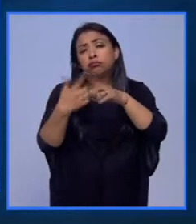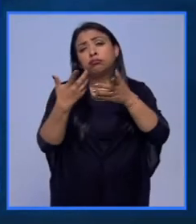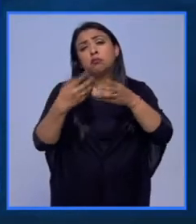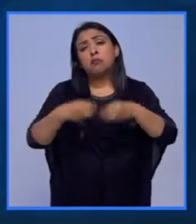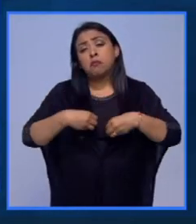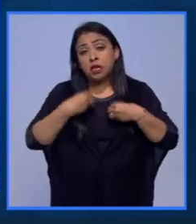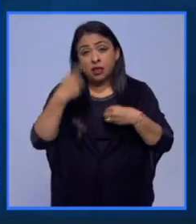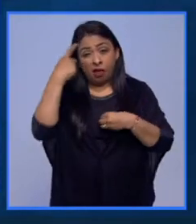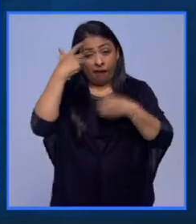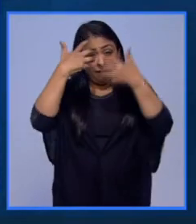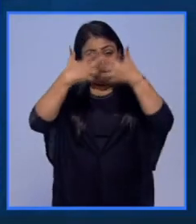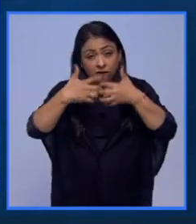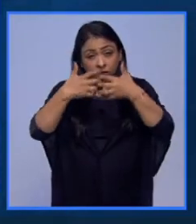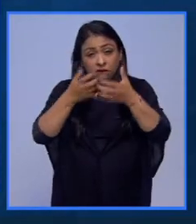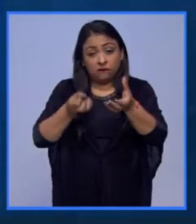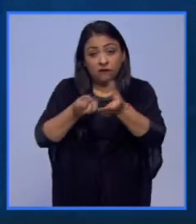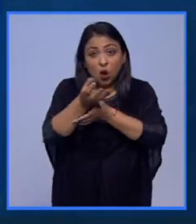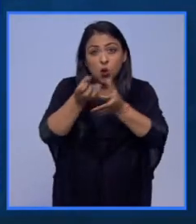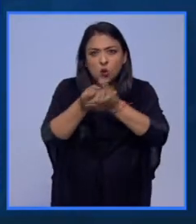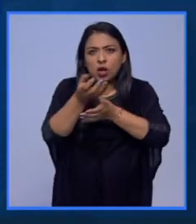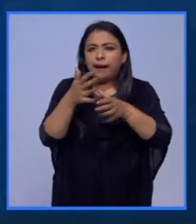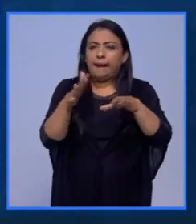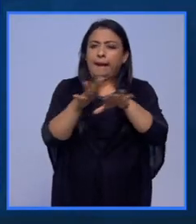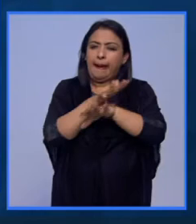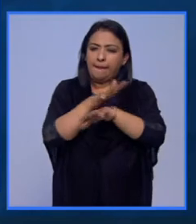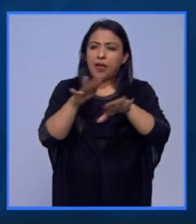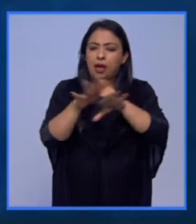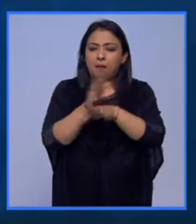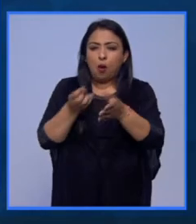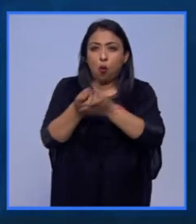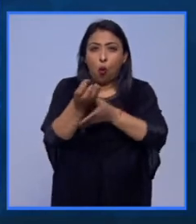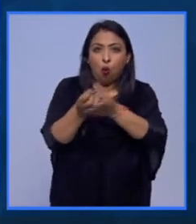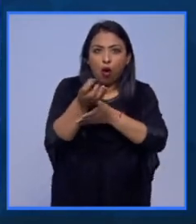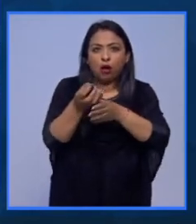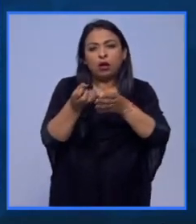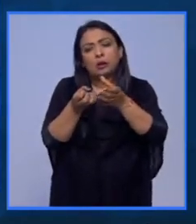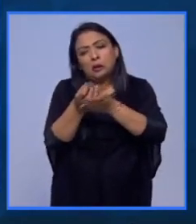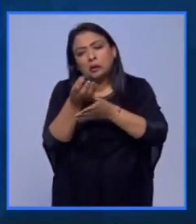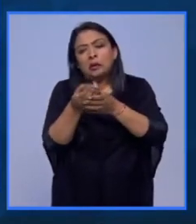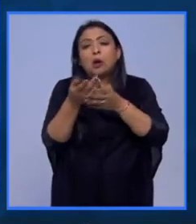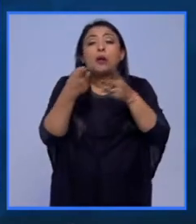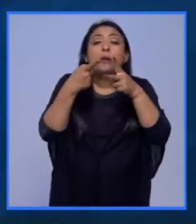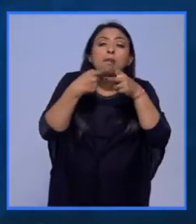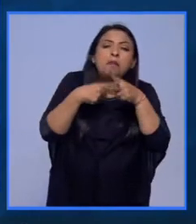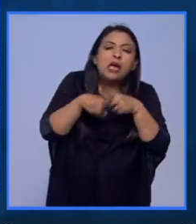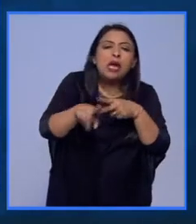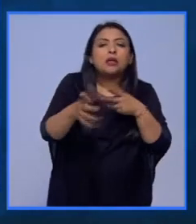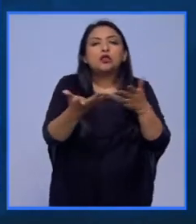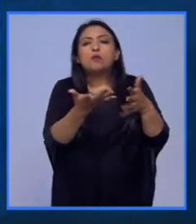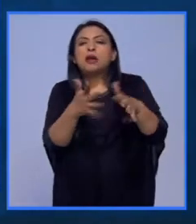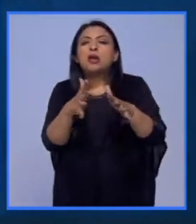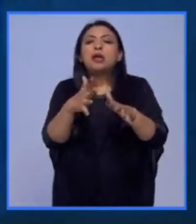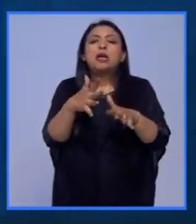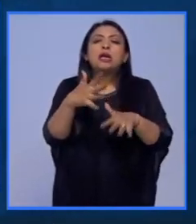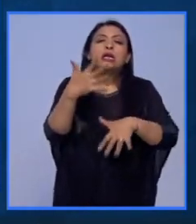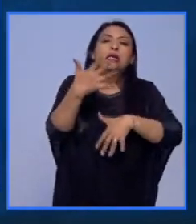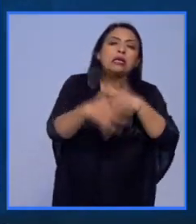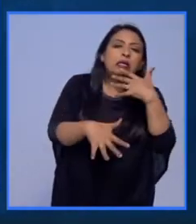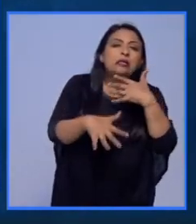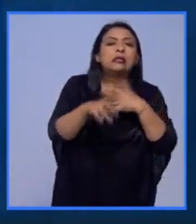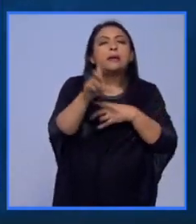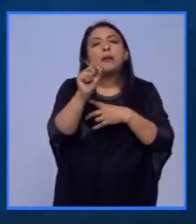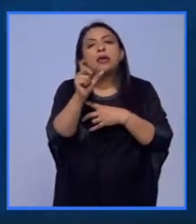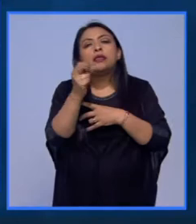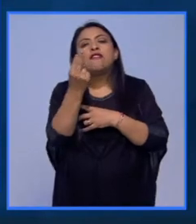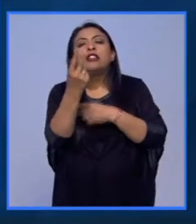el cerebro va cambiando la liberación de dopamina. Y entonces, nuestras primeras épocas, digamos, 15, 20, 25